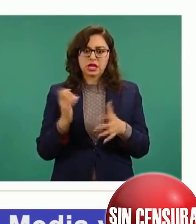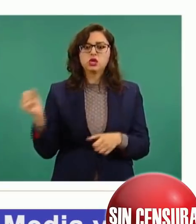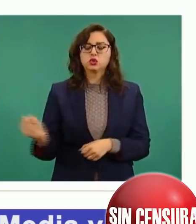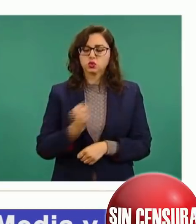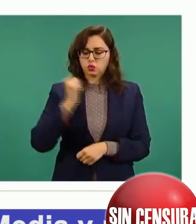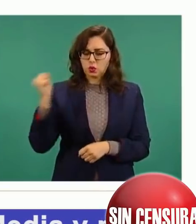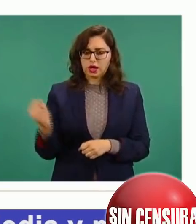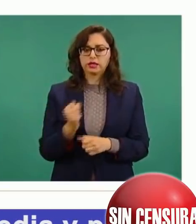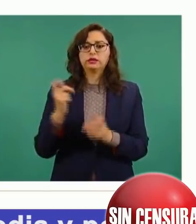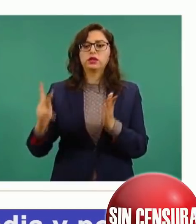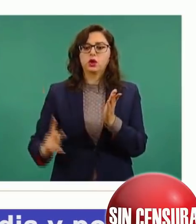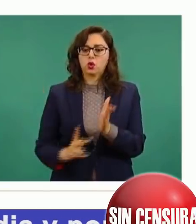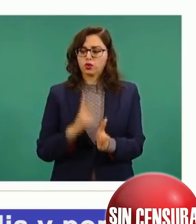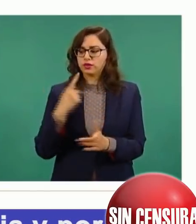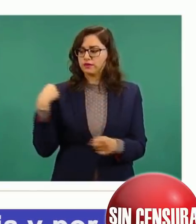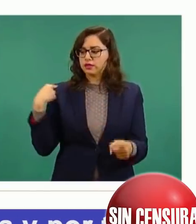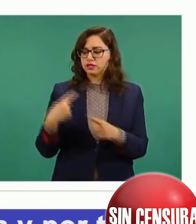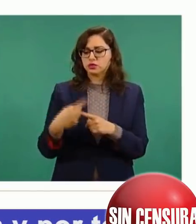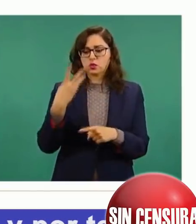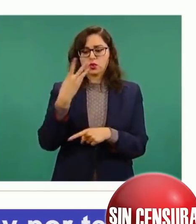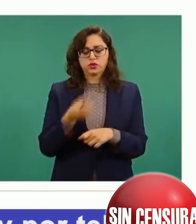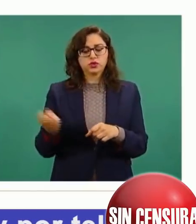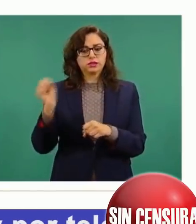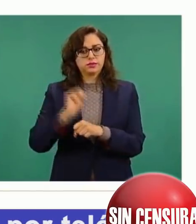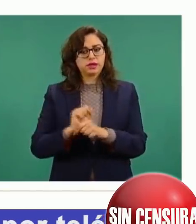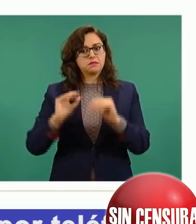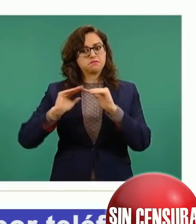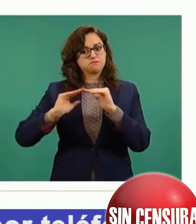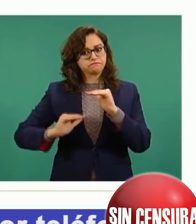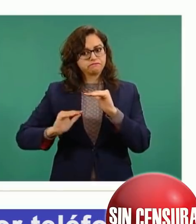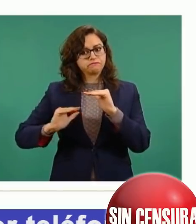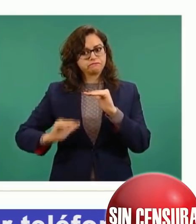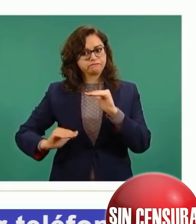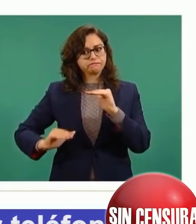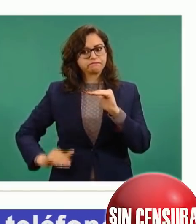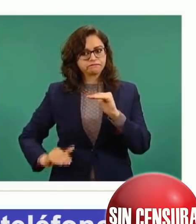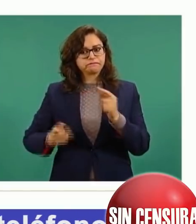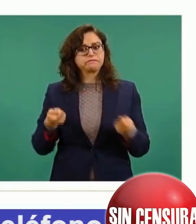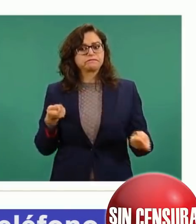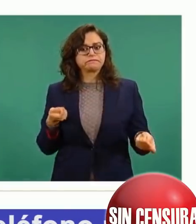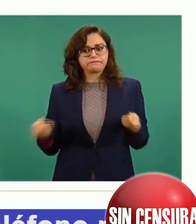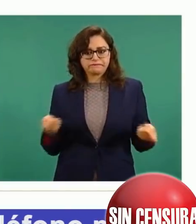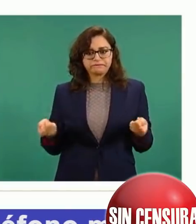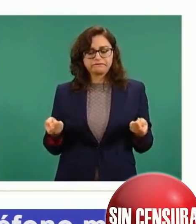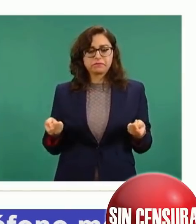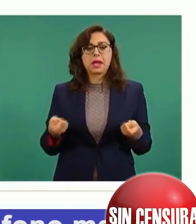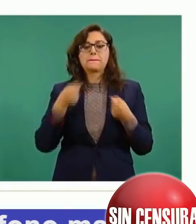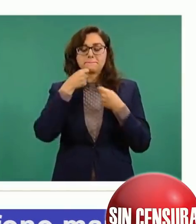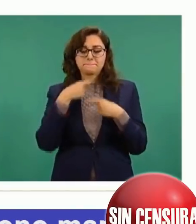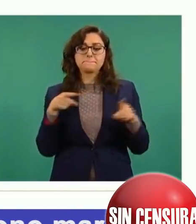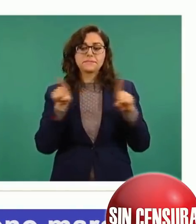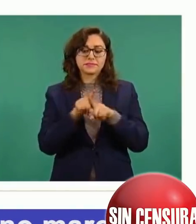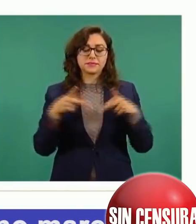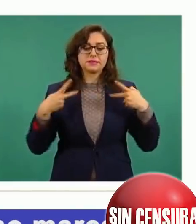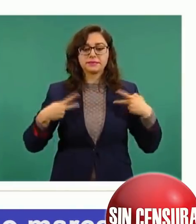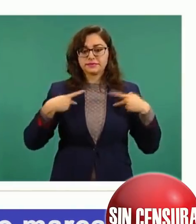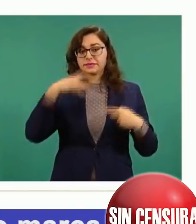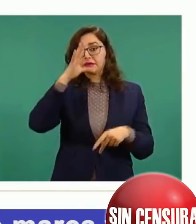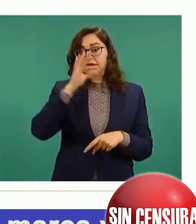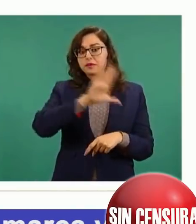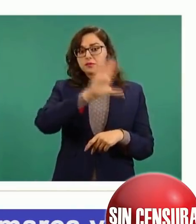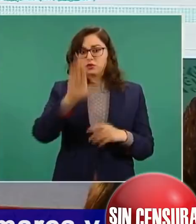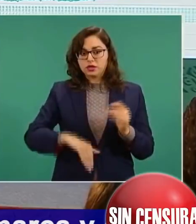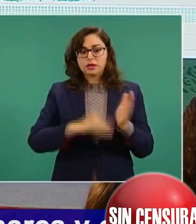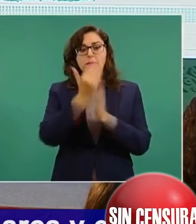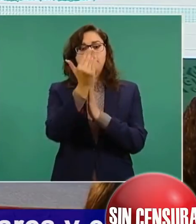de reducción en las últimas 4 semanas, parece ser una tendencia estable y también empieza a repercutir en el descenso de la mortalidad. La